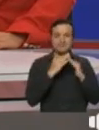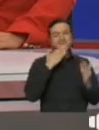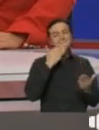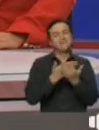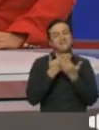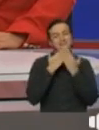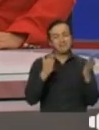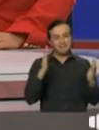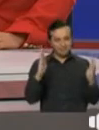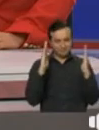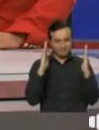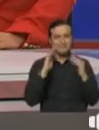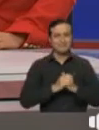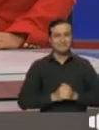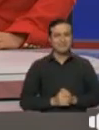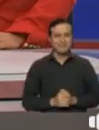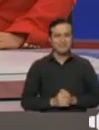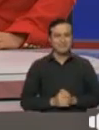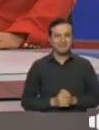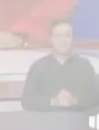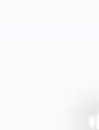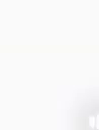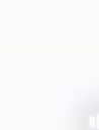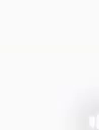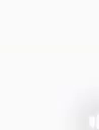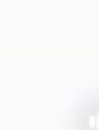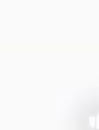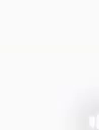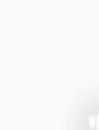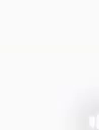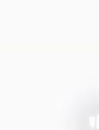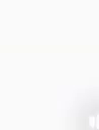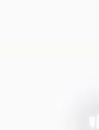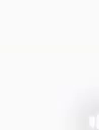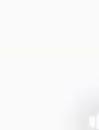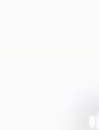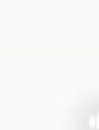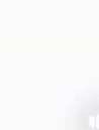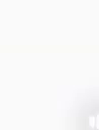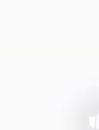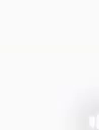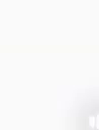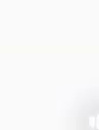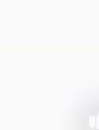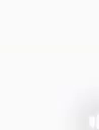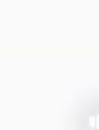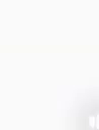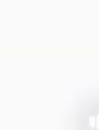por acompañar. El gobierno de todos.